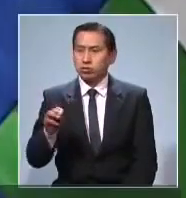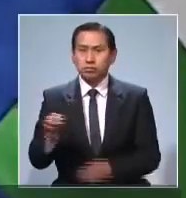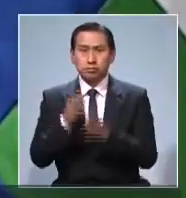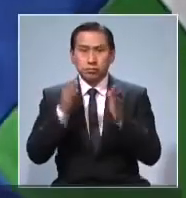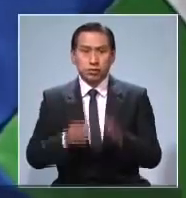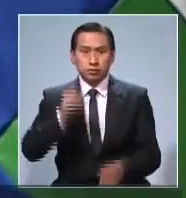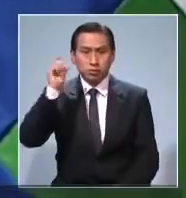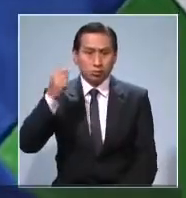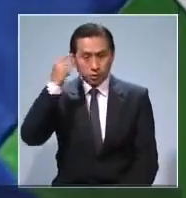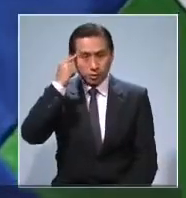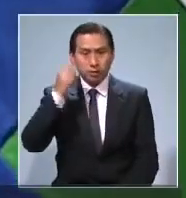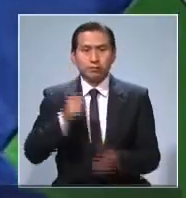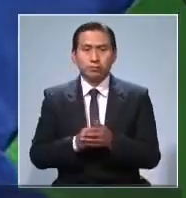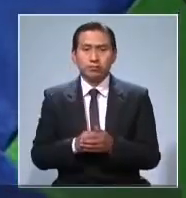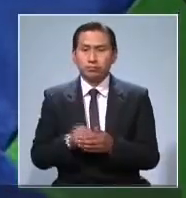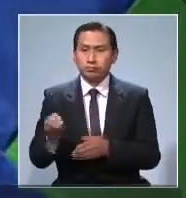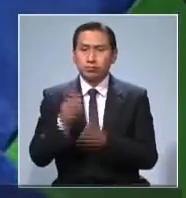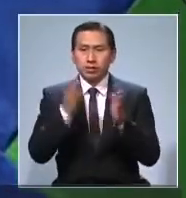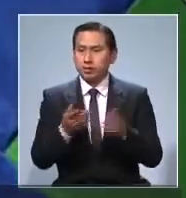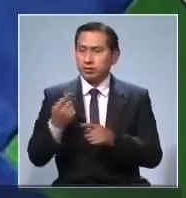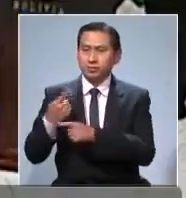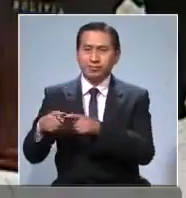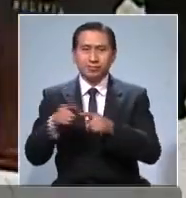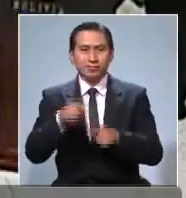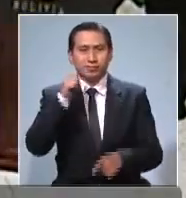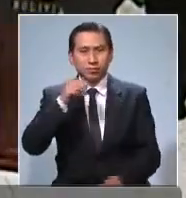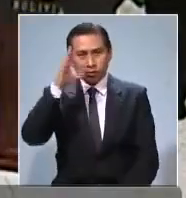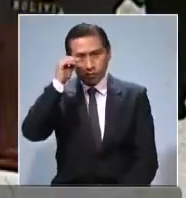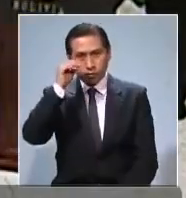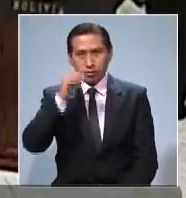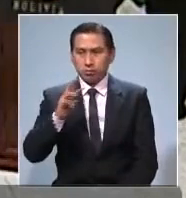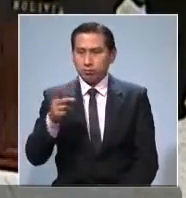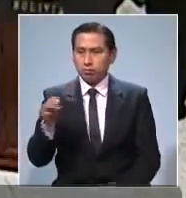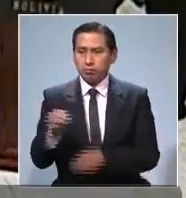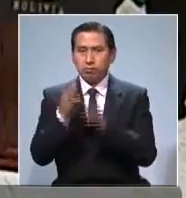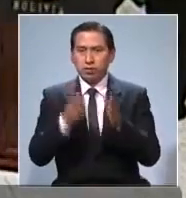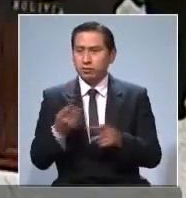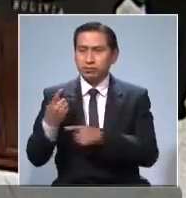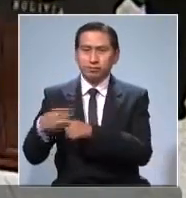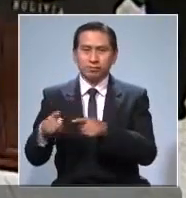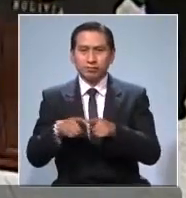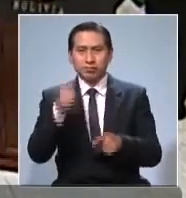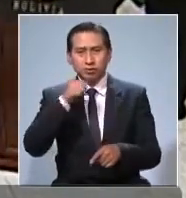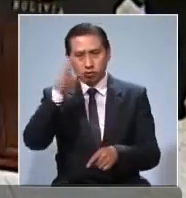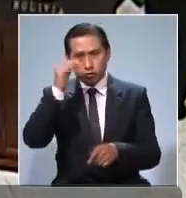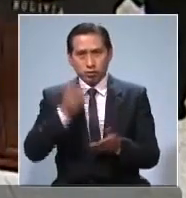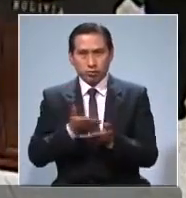Gobierno, ministras, ministros de Estado, viceministros, viceministras,